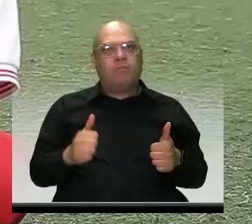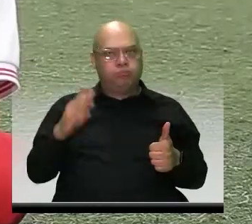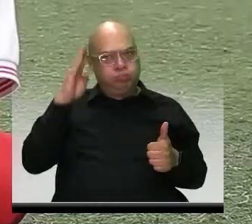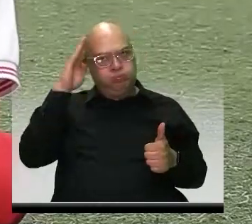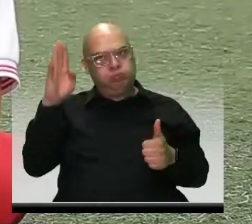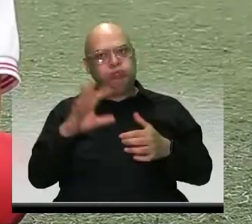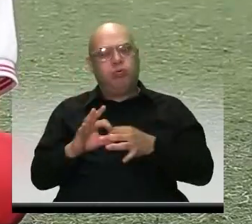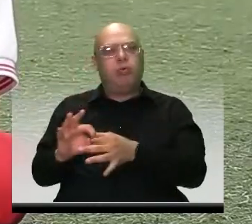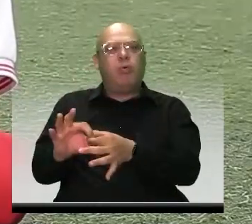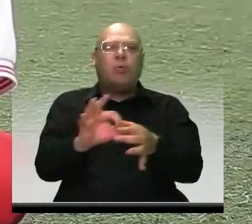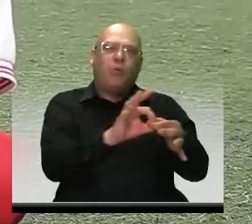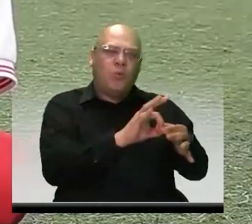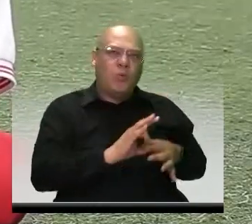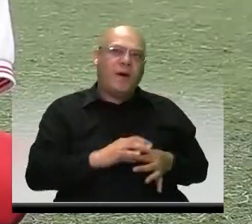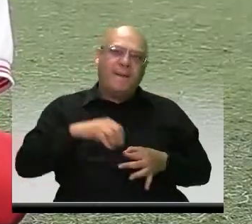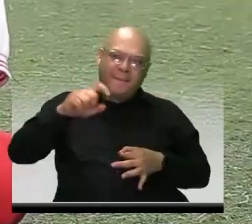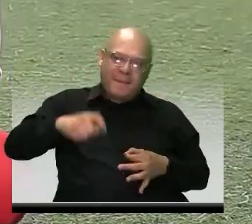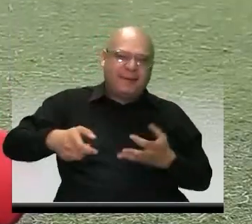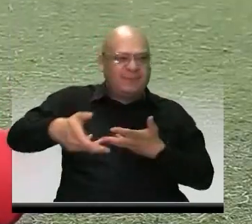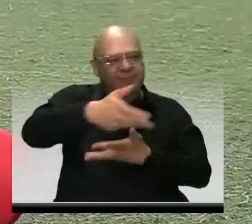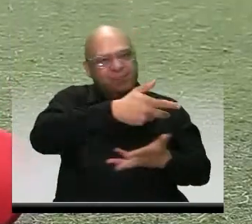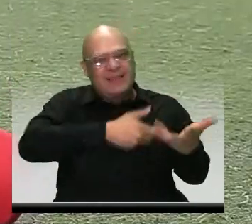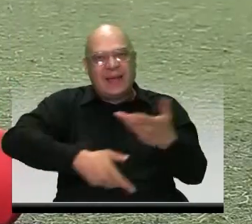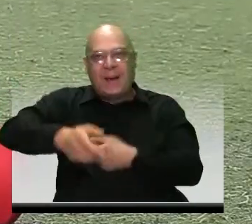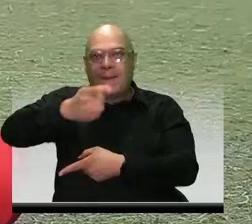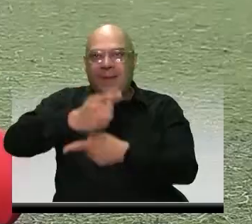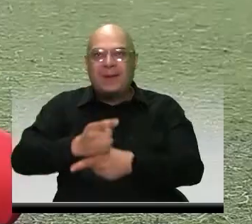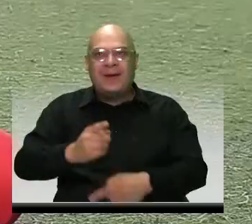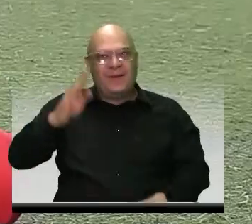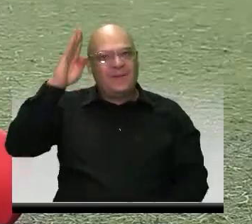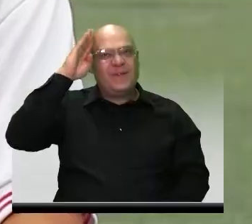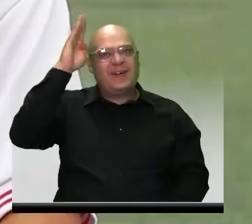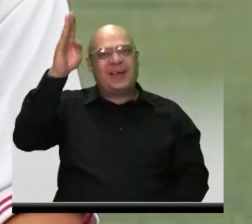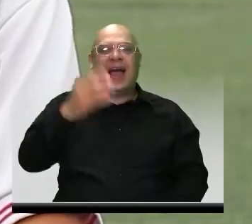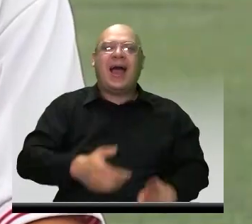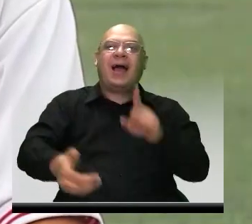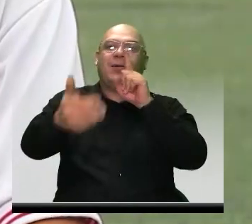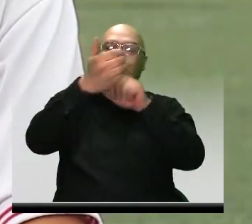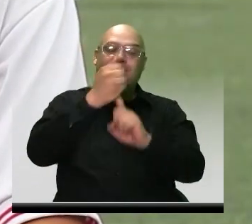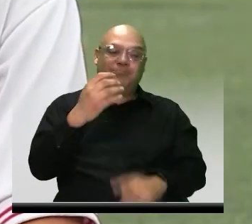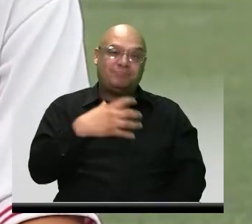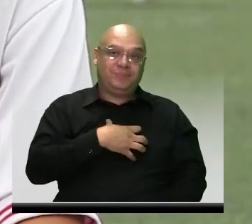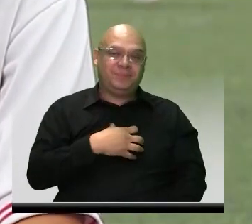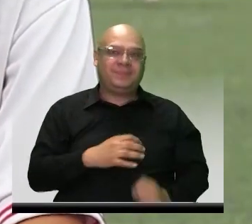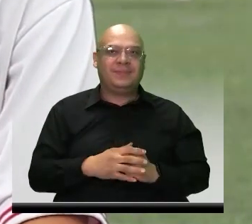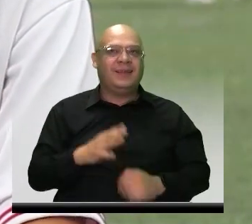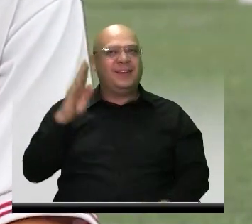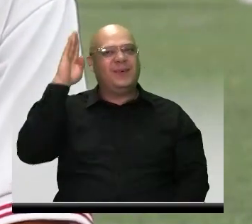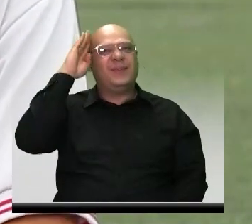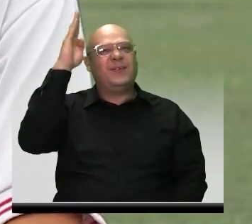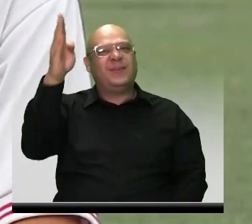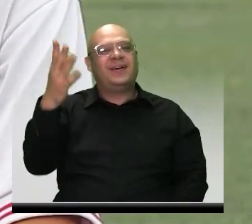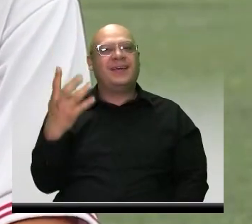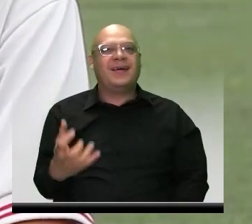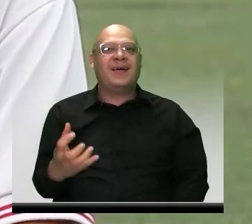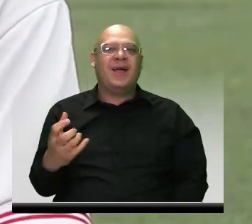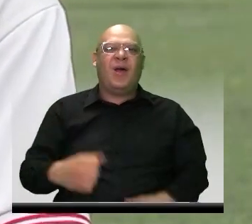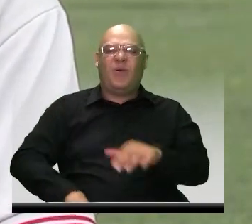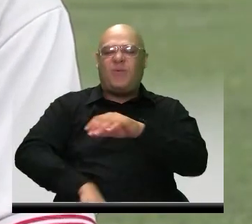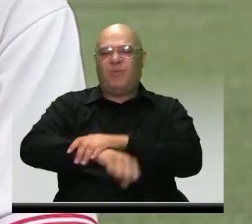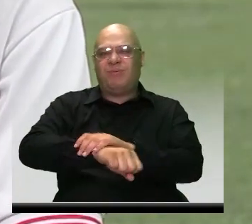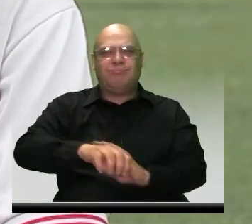en colaboración de equipo también, y podemos llegar, lograr la victoria. Yo en un futuro me veo como una gran